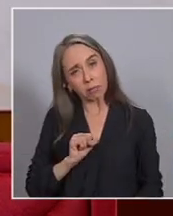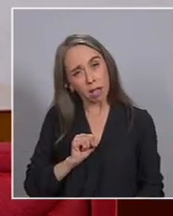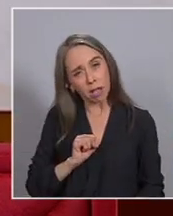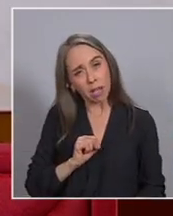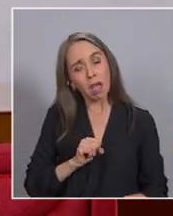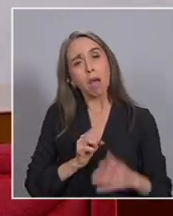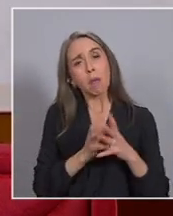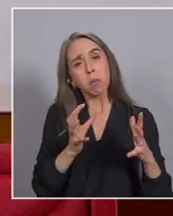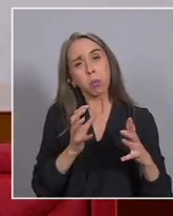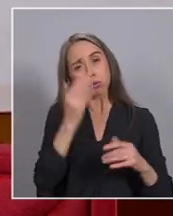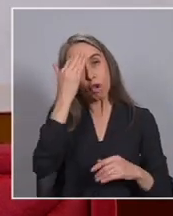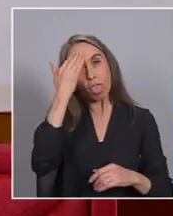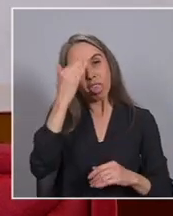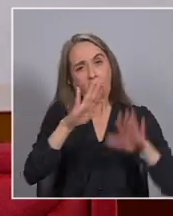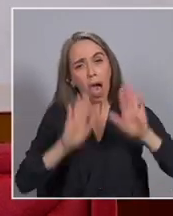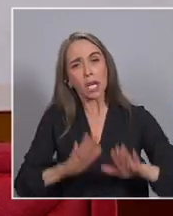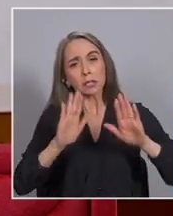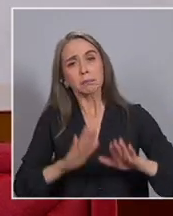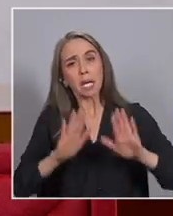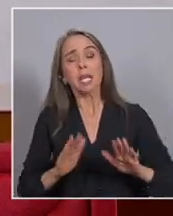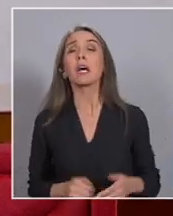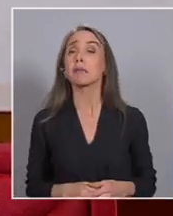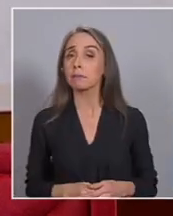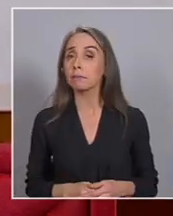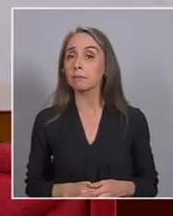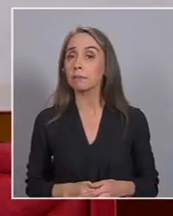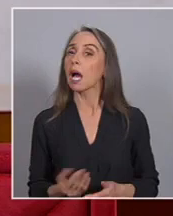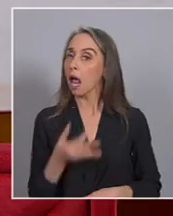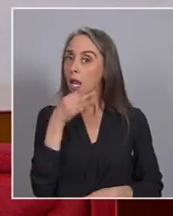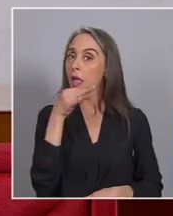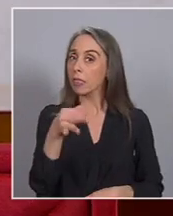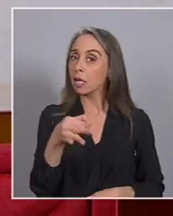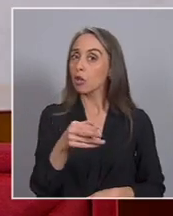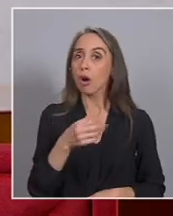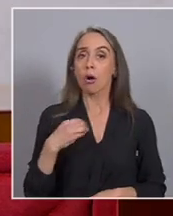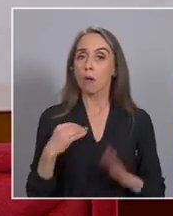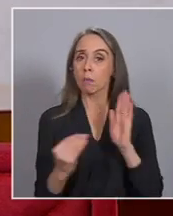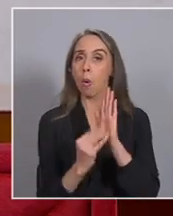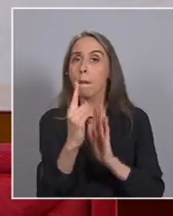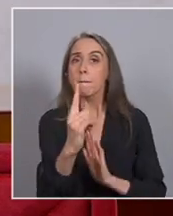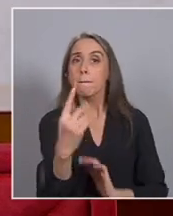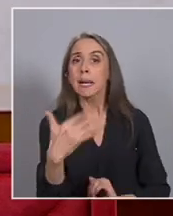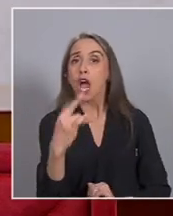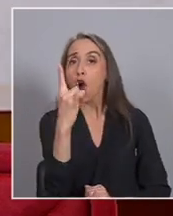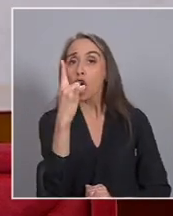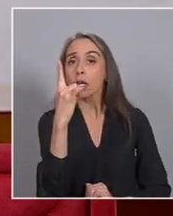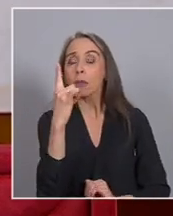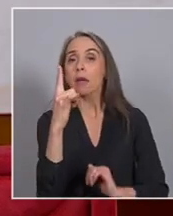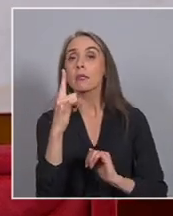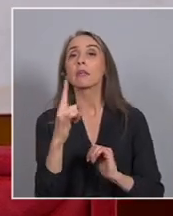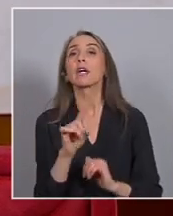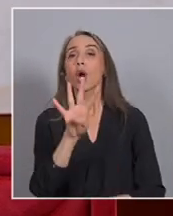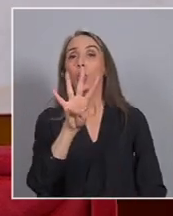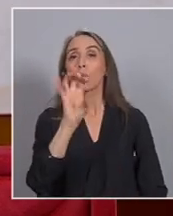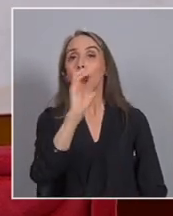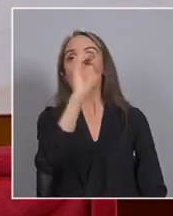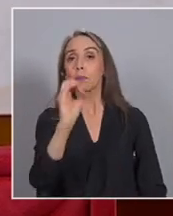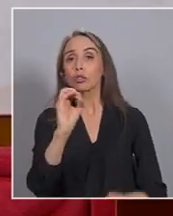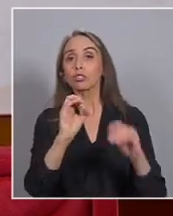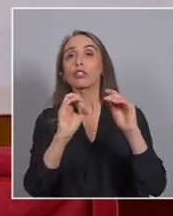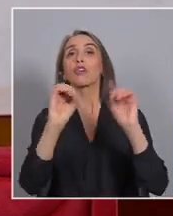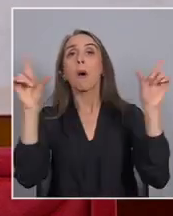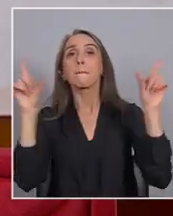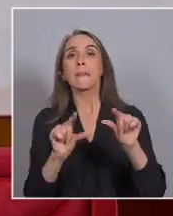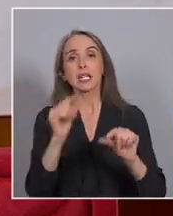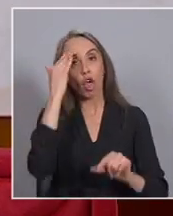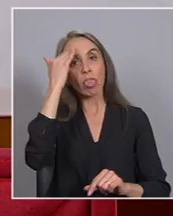estos tiempos de espera? Quiero señalarles que es nuestra prioridad reducir en un 40% los tiempos